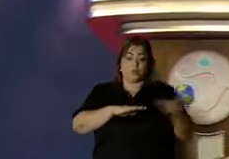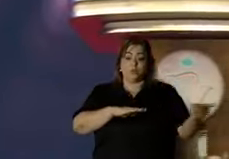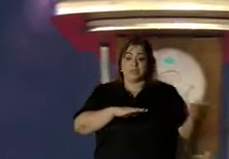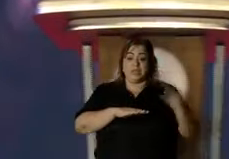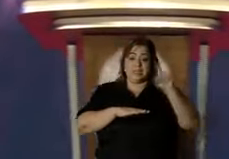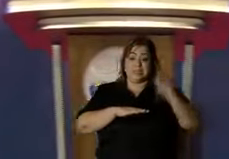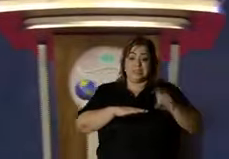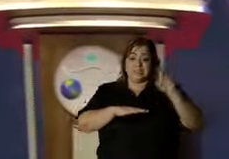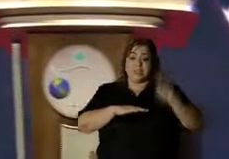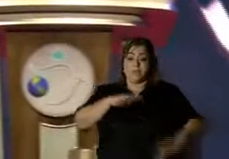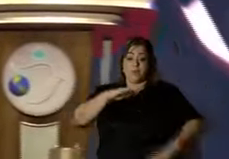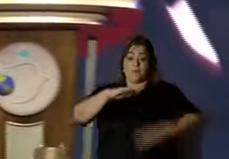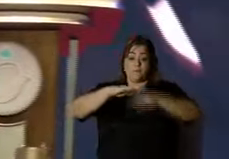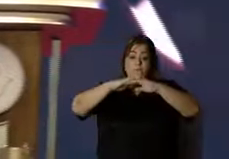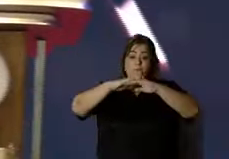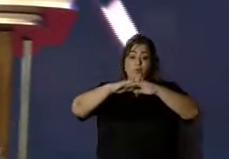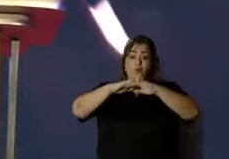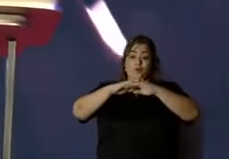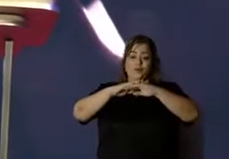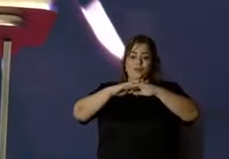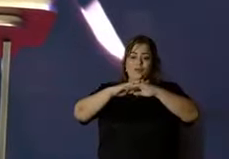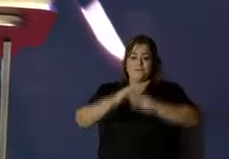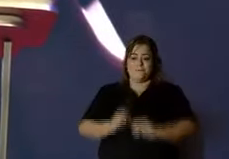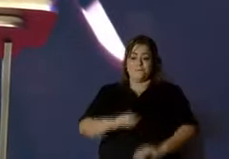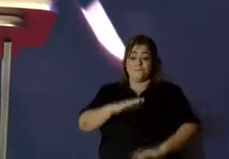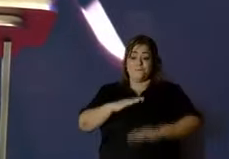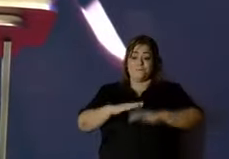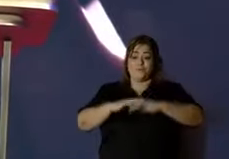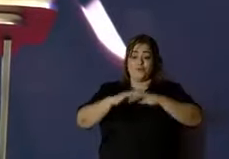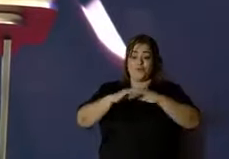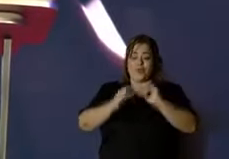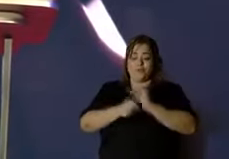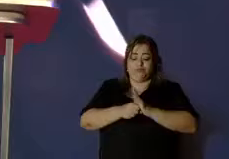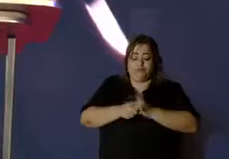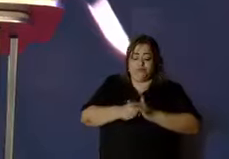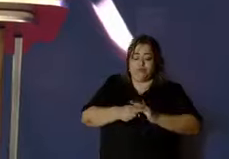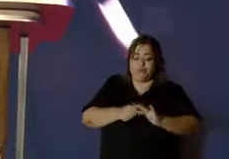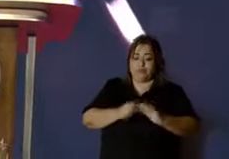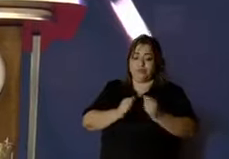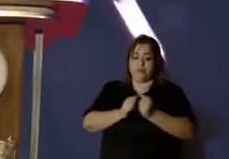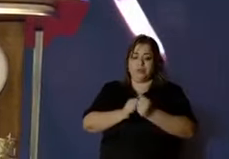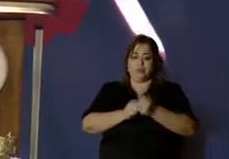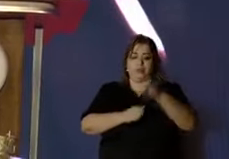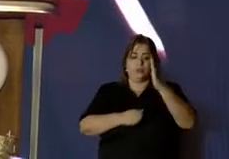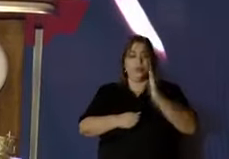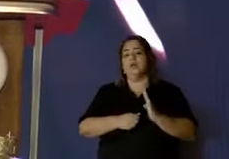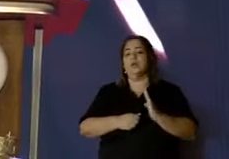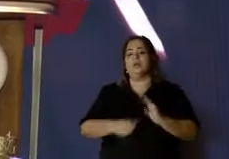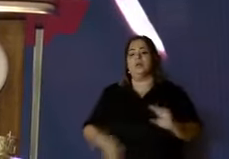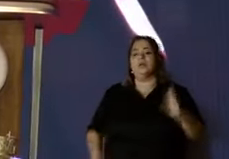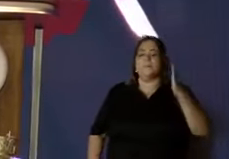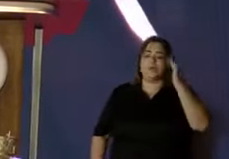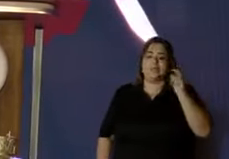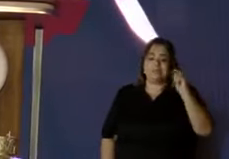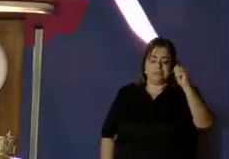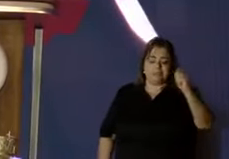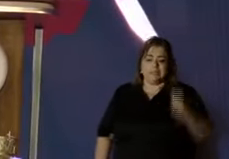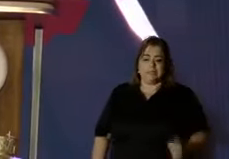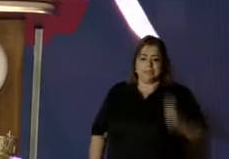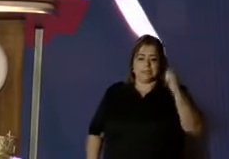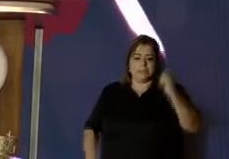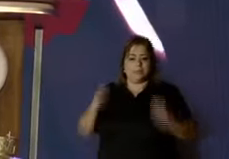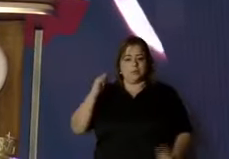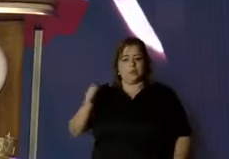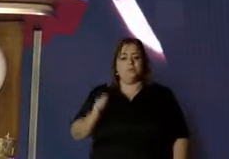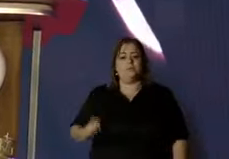Lo dije bajito. Solo cree. Solo cree. Pasa ese revolú, ese testimonio, todo lo que pasa.